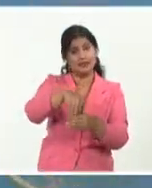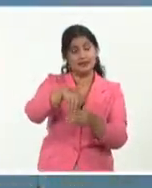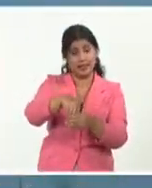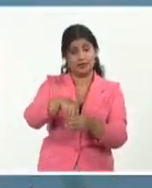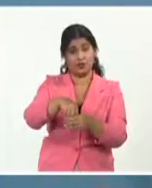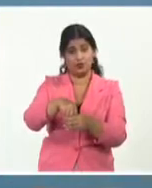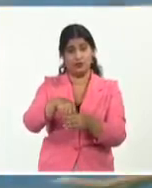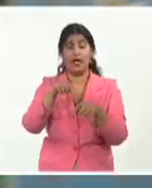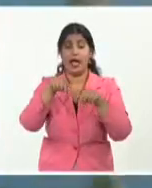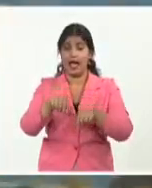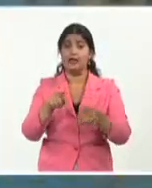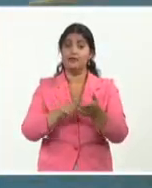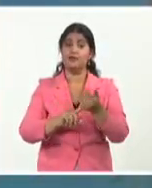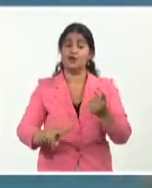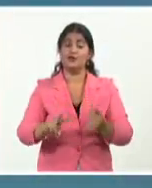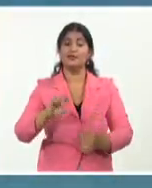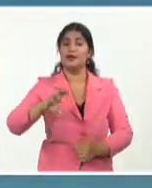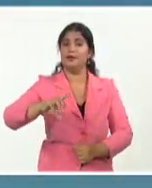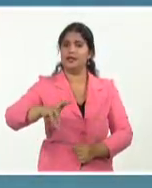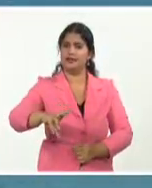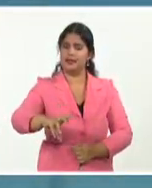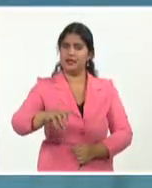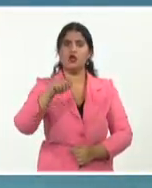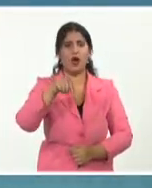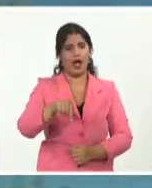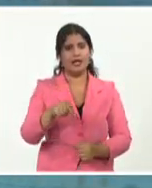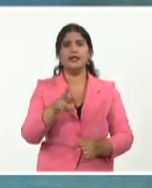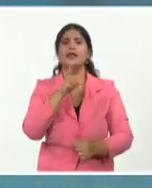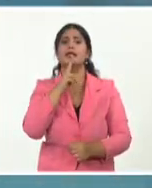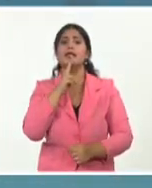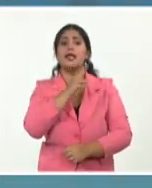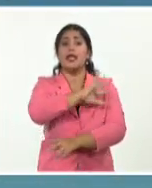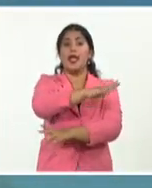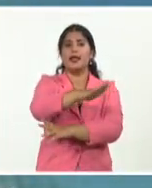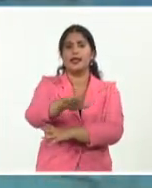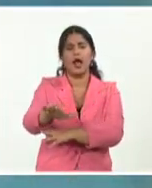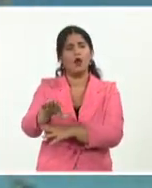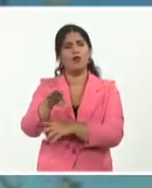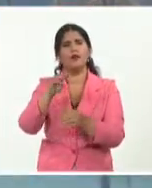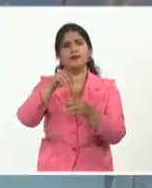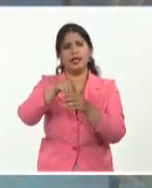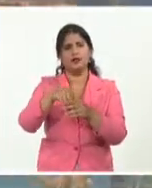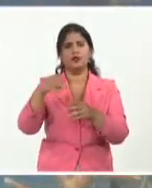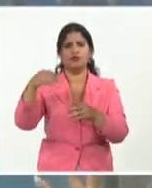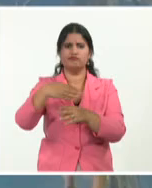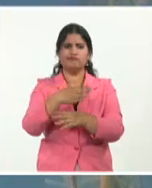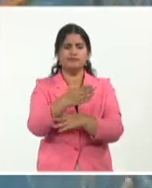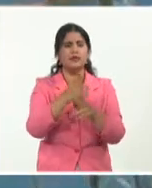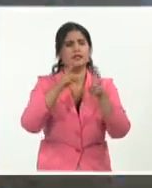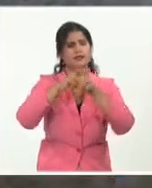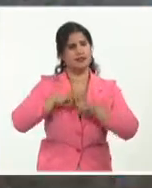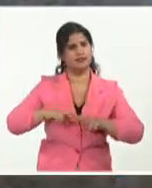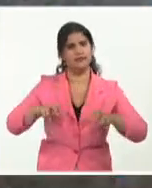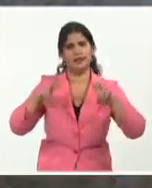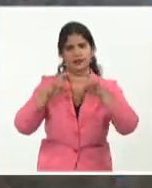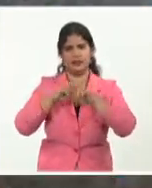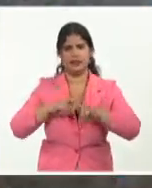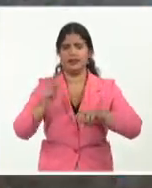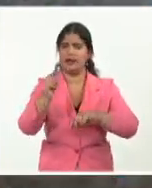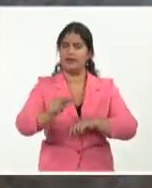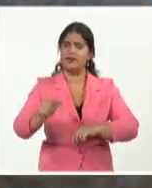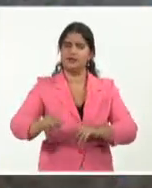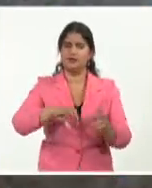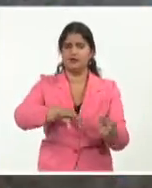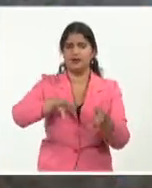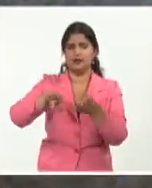y el arrecife próximo a las instalaciones del acuario en La Habana acogen viveros de Acropora cervicornis. Por otra parte,